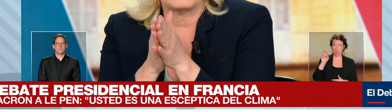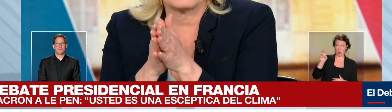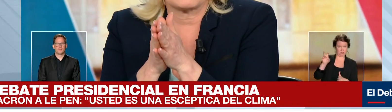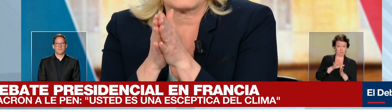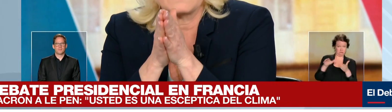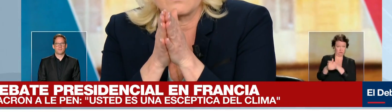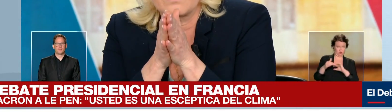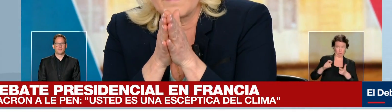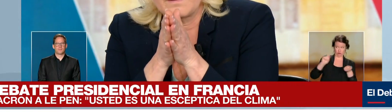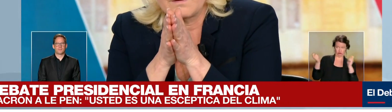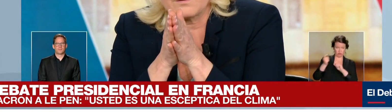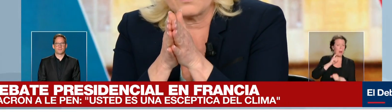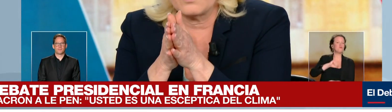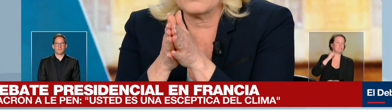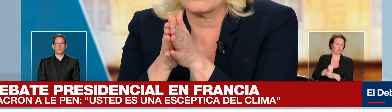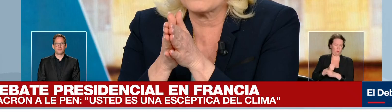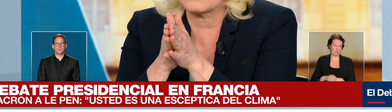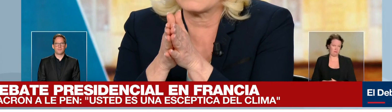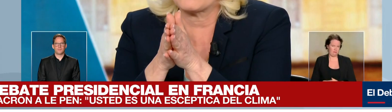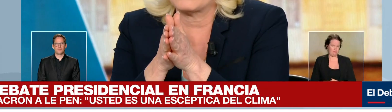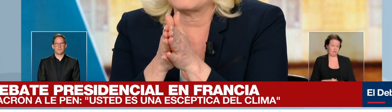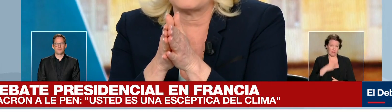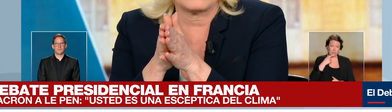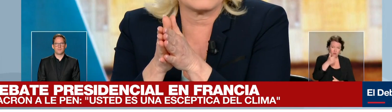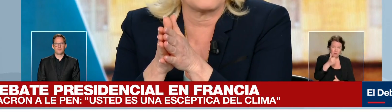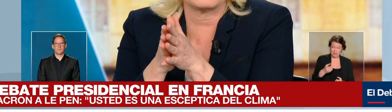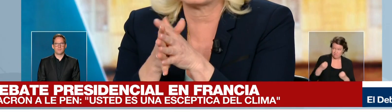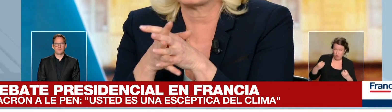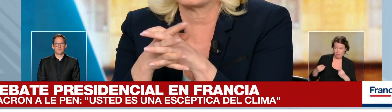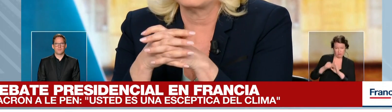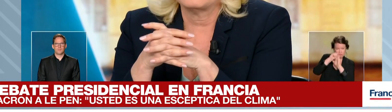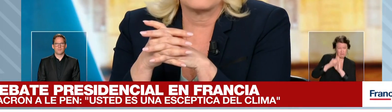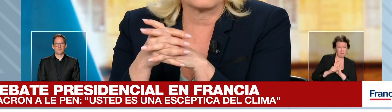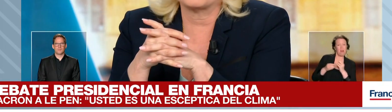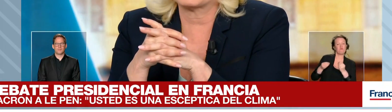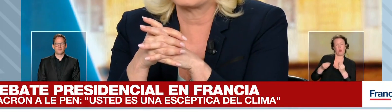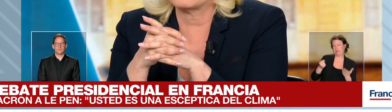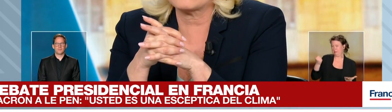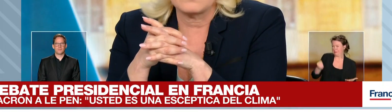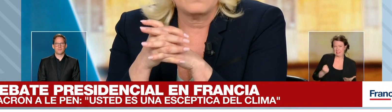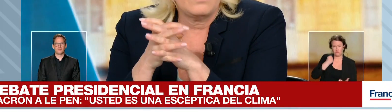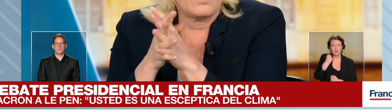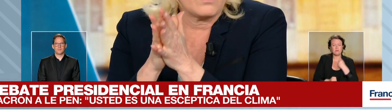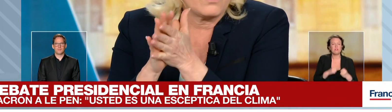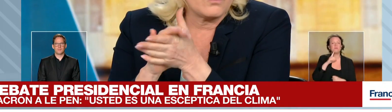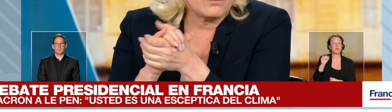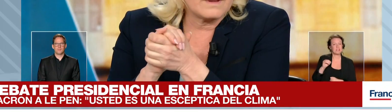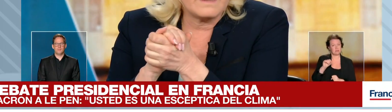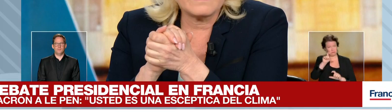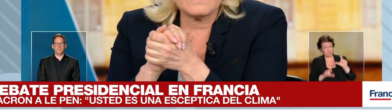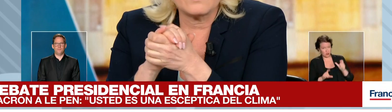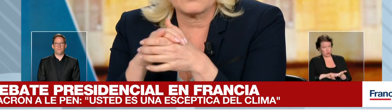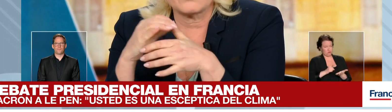sabe lo peor de la ecología punitiva. Y usted ha defendido cosas que son violentas para las clases medias y modestas de